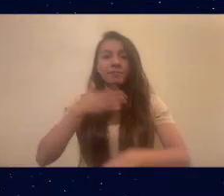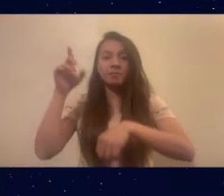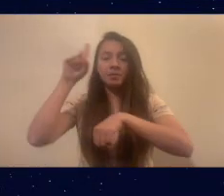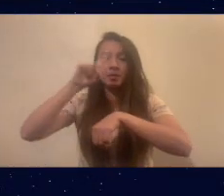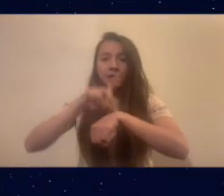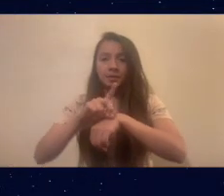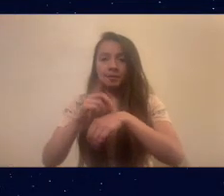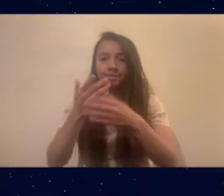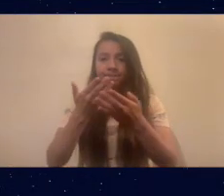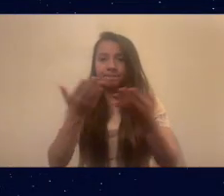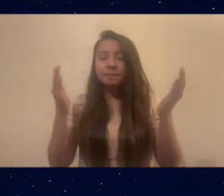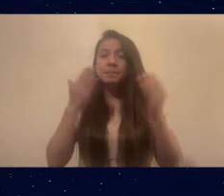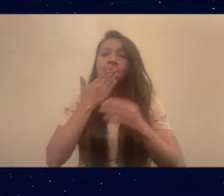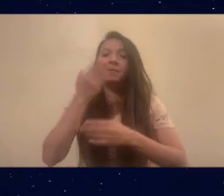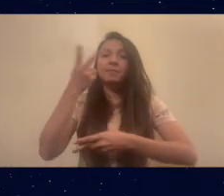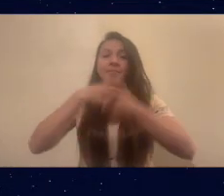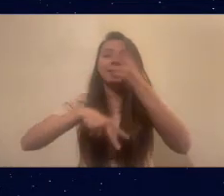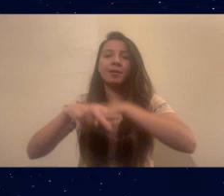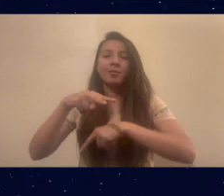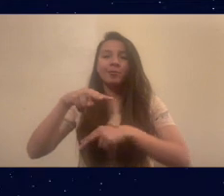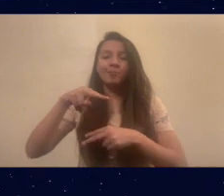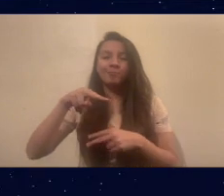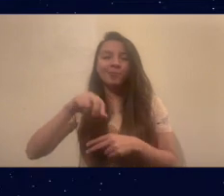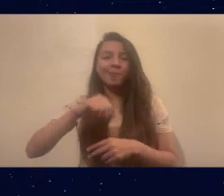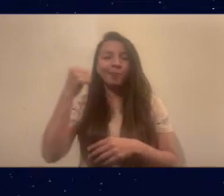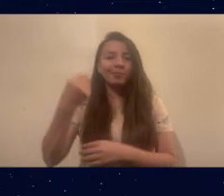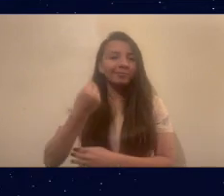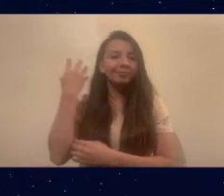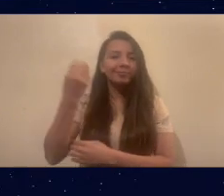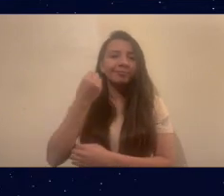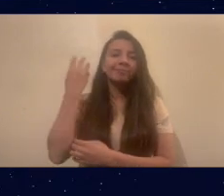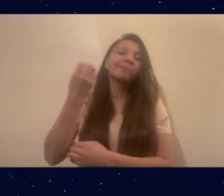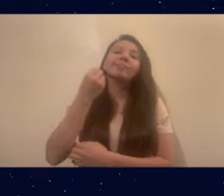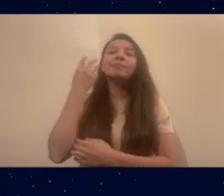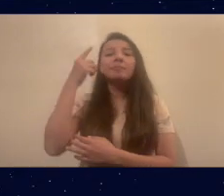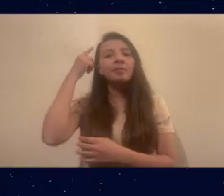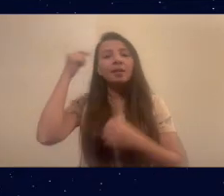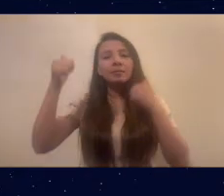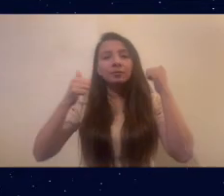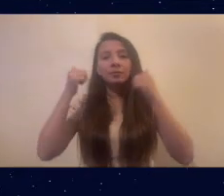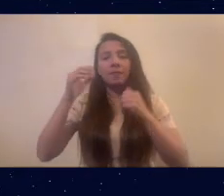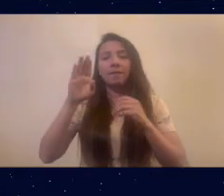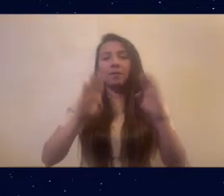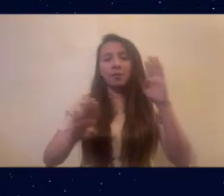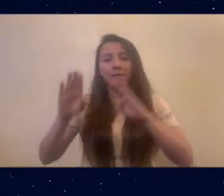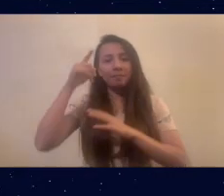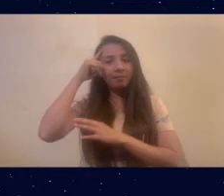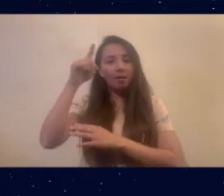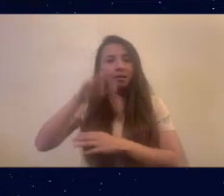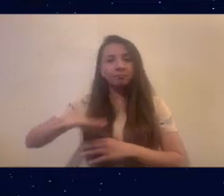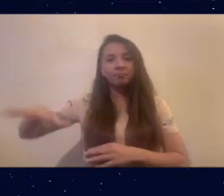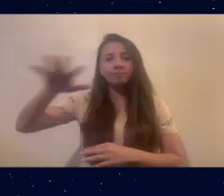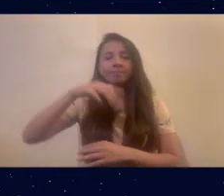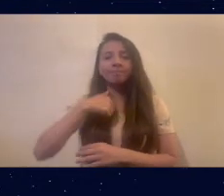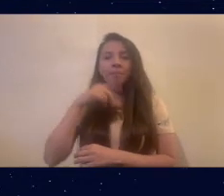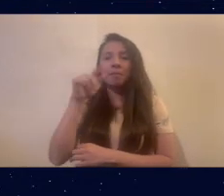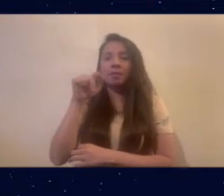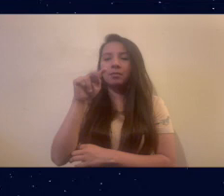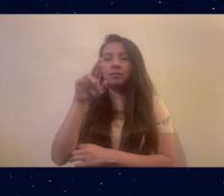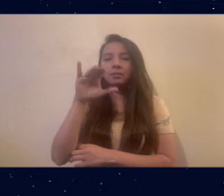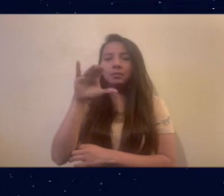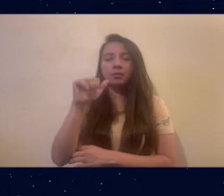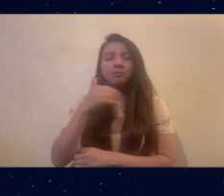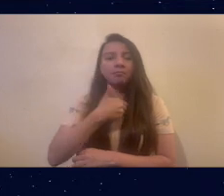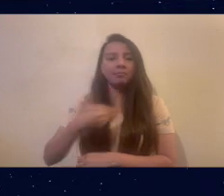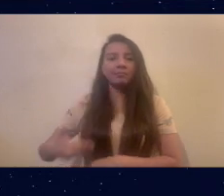Hola, buenos días a todos. Bienvenidos a una edición más de Charlas de Astrobiología para Todos. Soy Patricia Núñez, presidenta